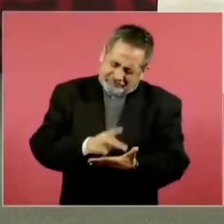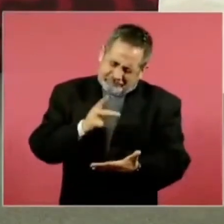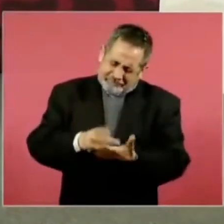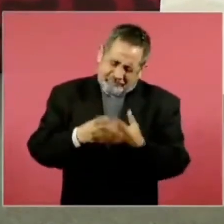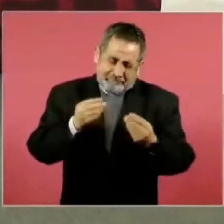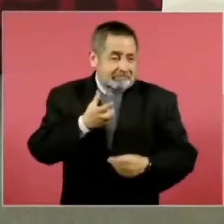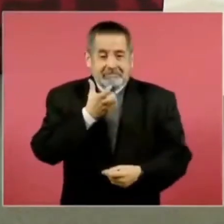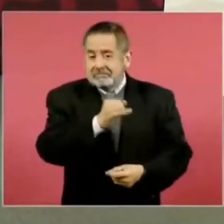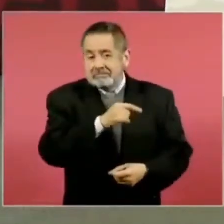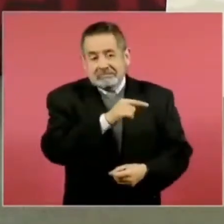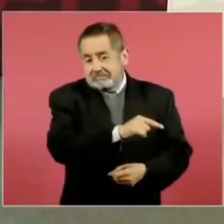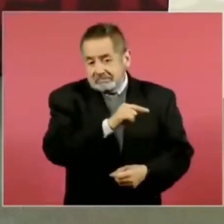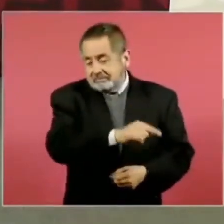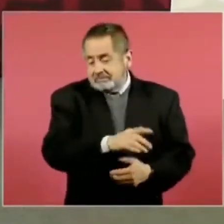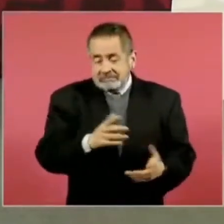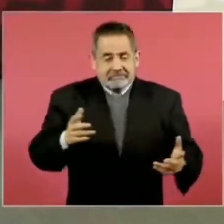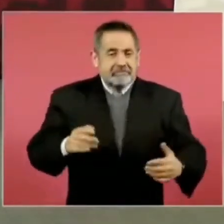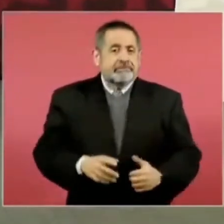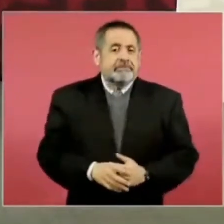Todavía hay